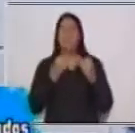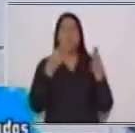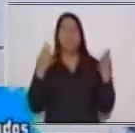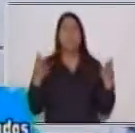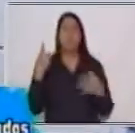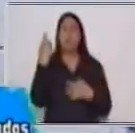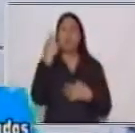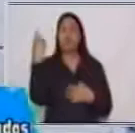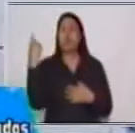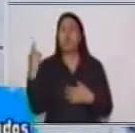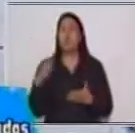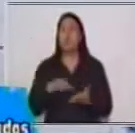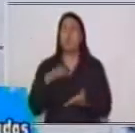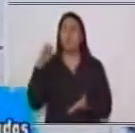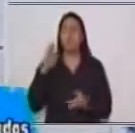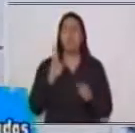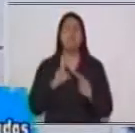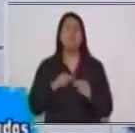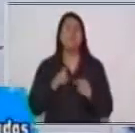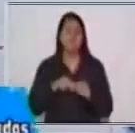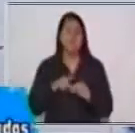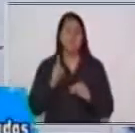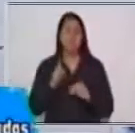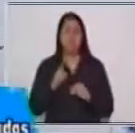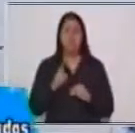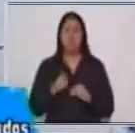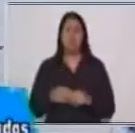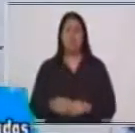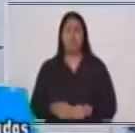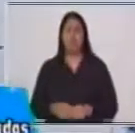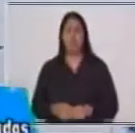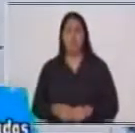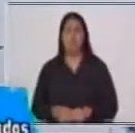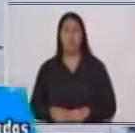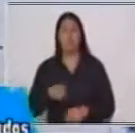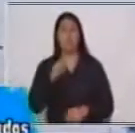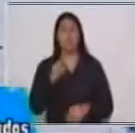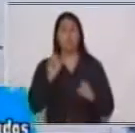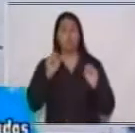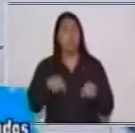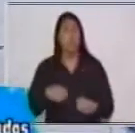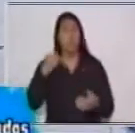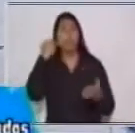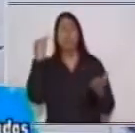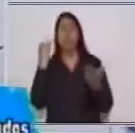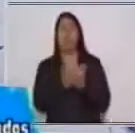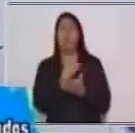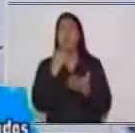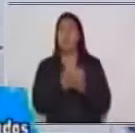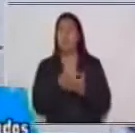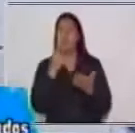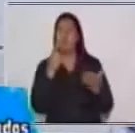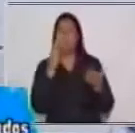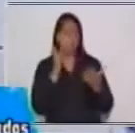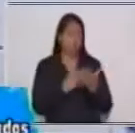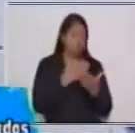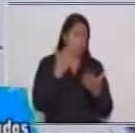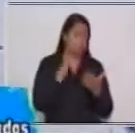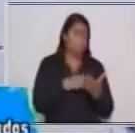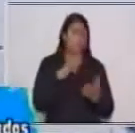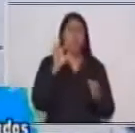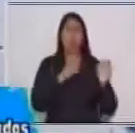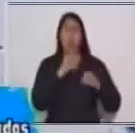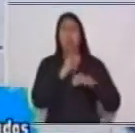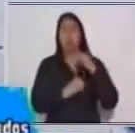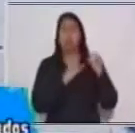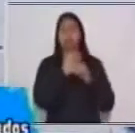centígrados y 96 Fahrenheit. Ustedes pueden investigar esto. ¿Cómo se puede hacer? Pues es